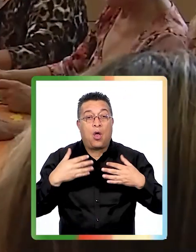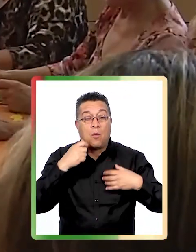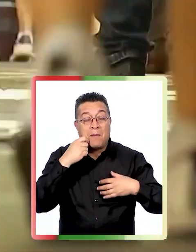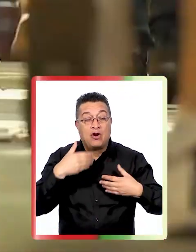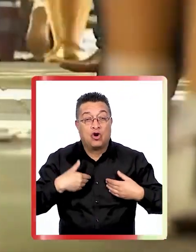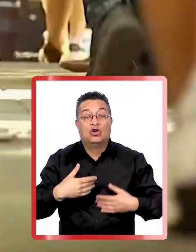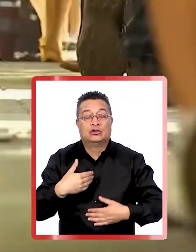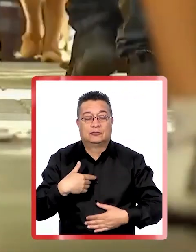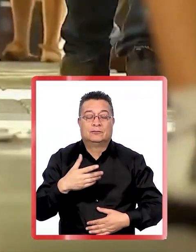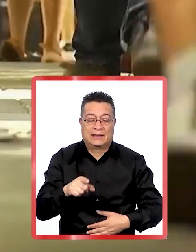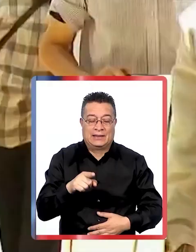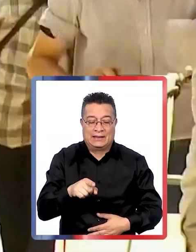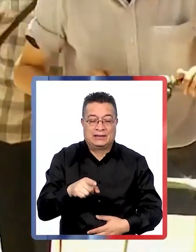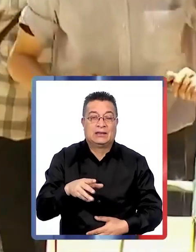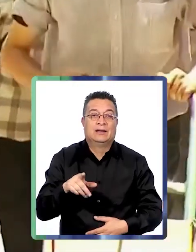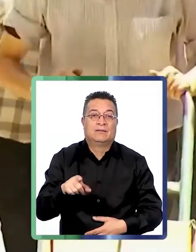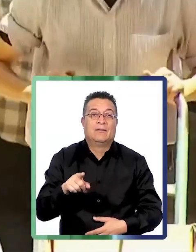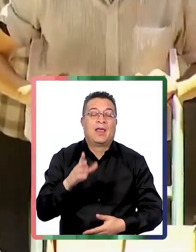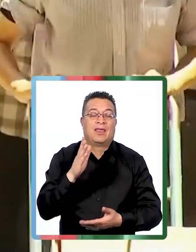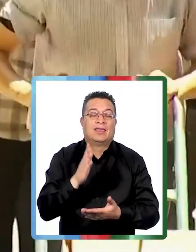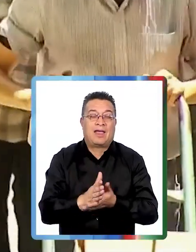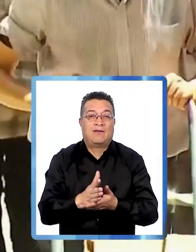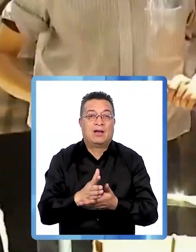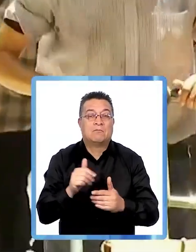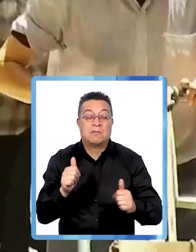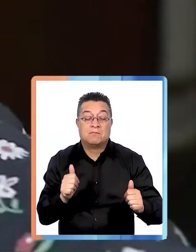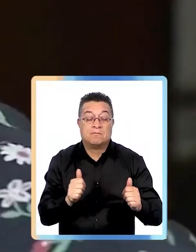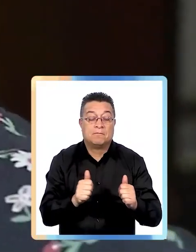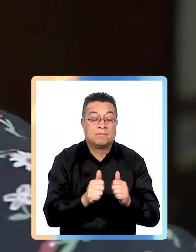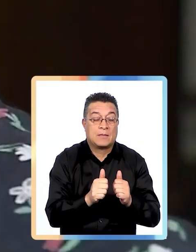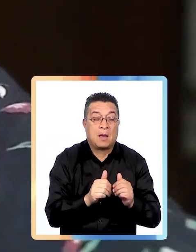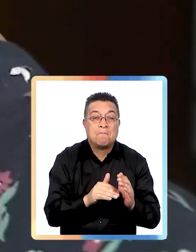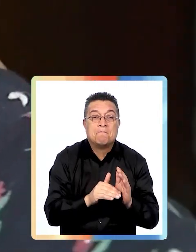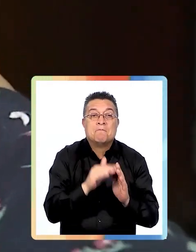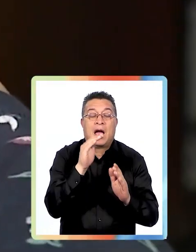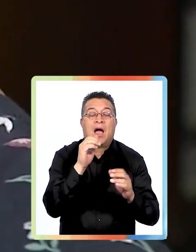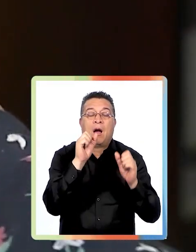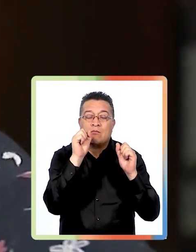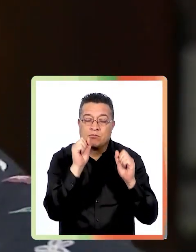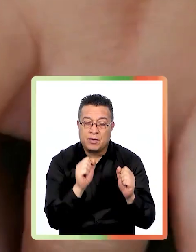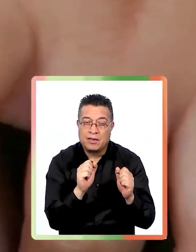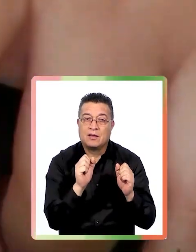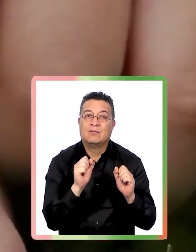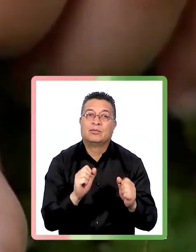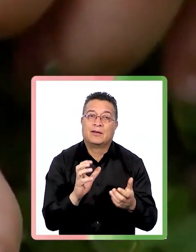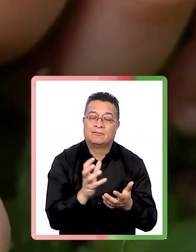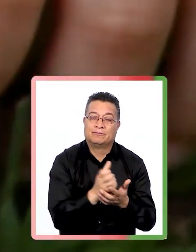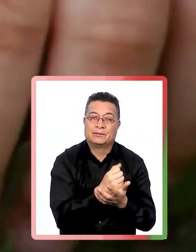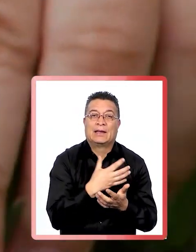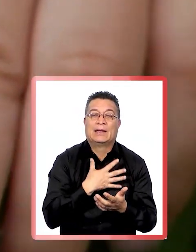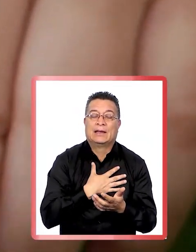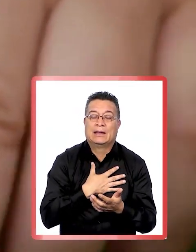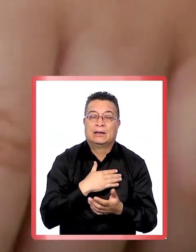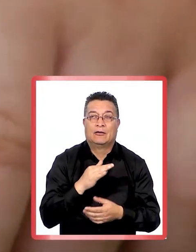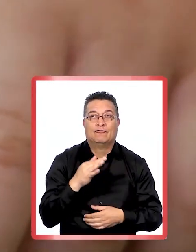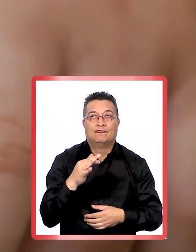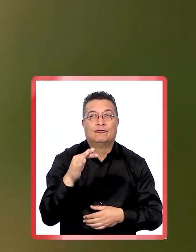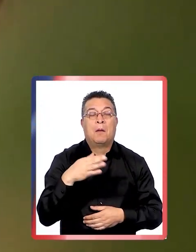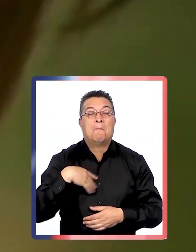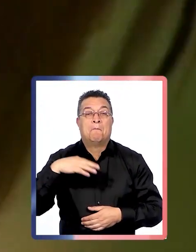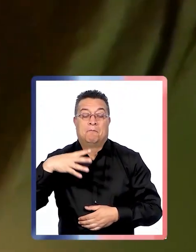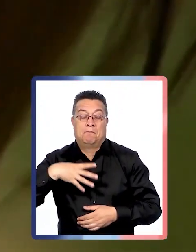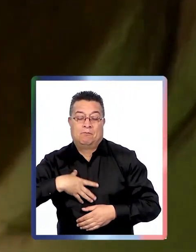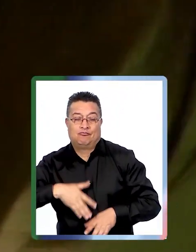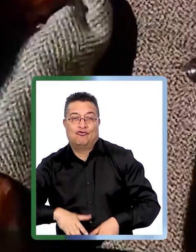humana, como que yo creo que eso debería acercarlos más a la posibilidad de desear ser